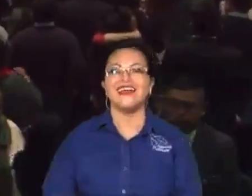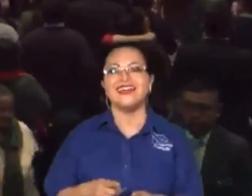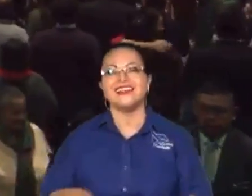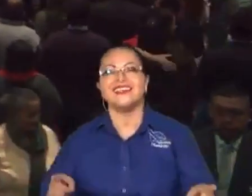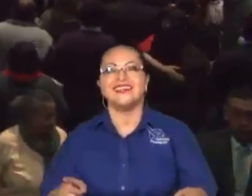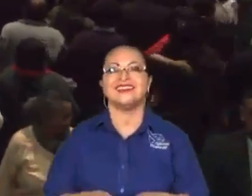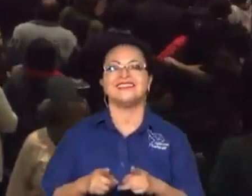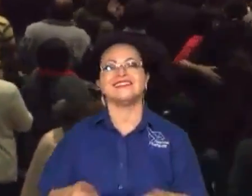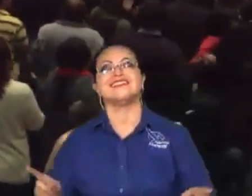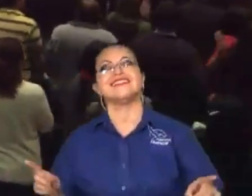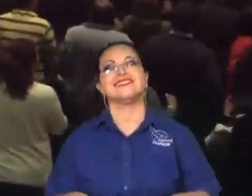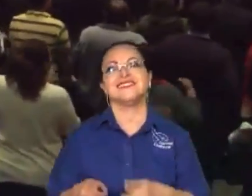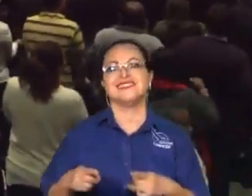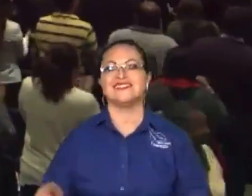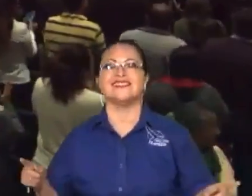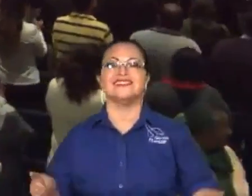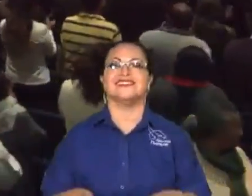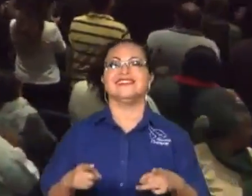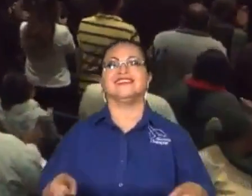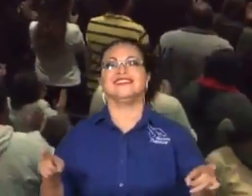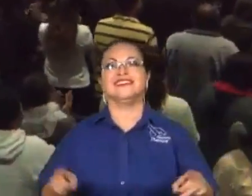Hagamos fiesta al Rey.